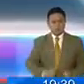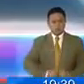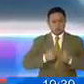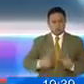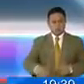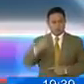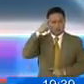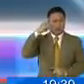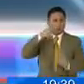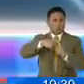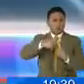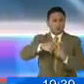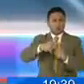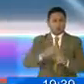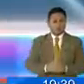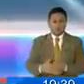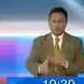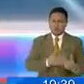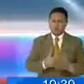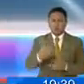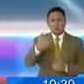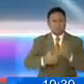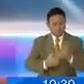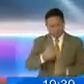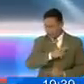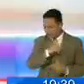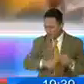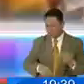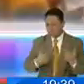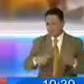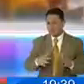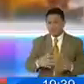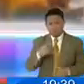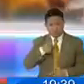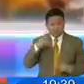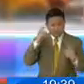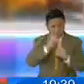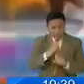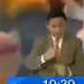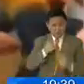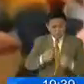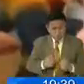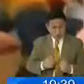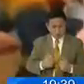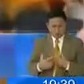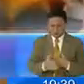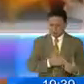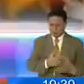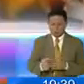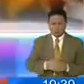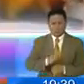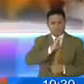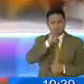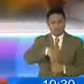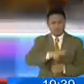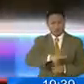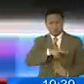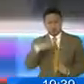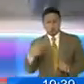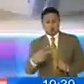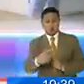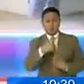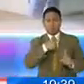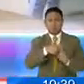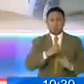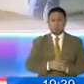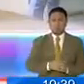un positivismo, pese a las penas, pese a lo duro que es llevar un diagnóstico, siempre hay que verlo del otro lado.